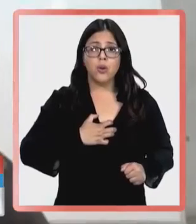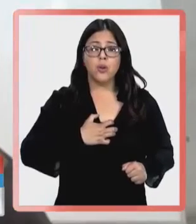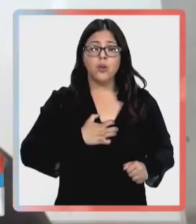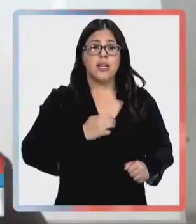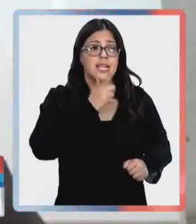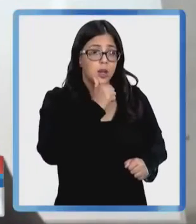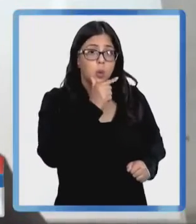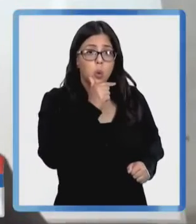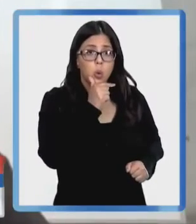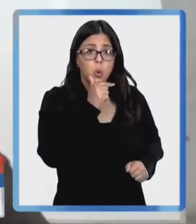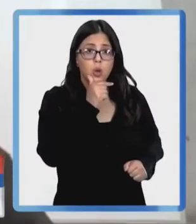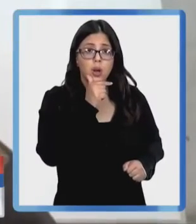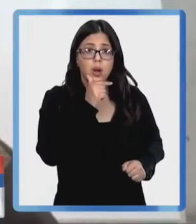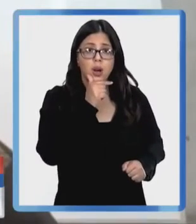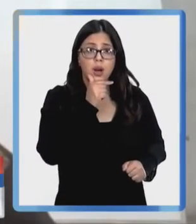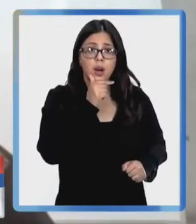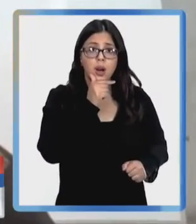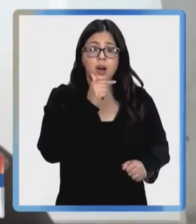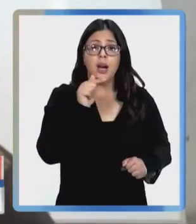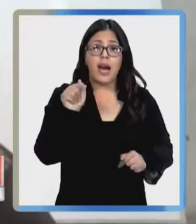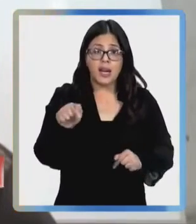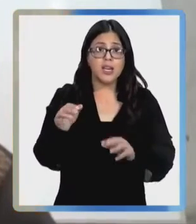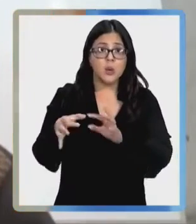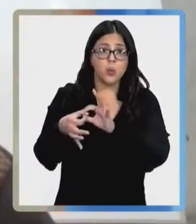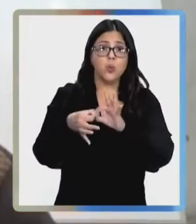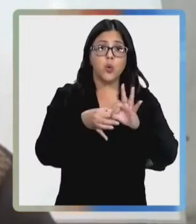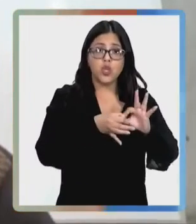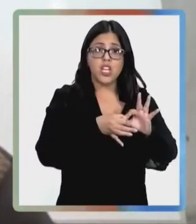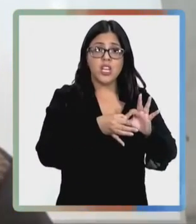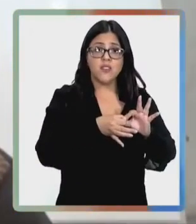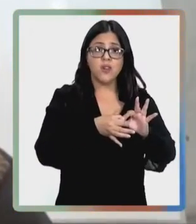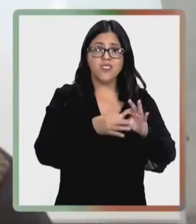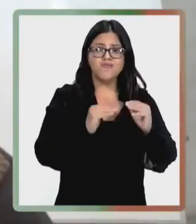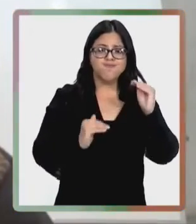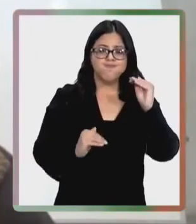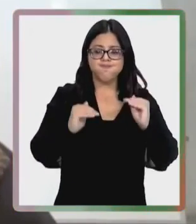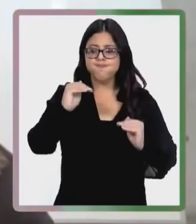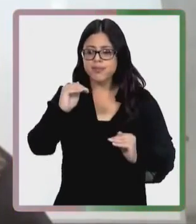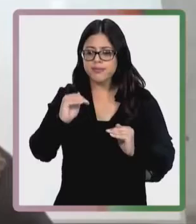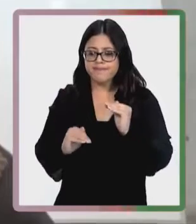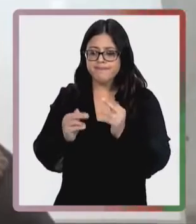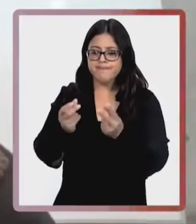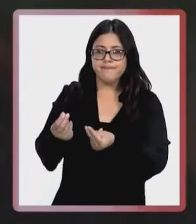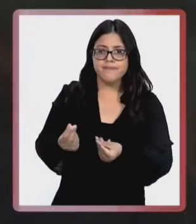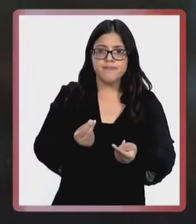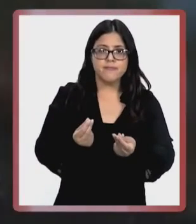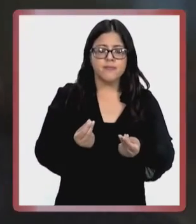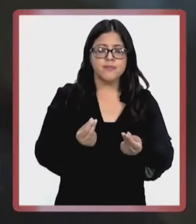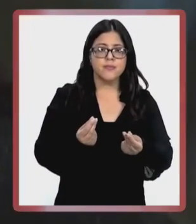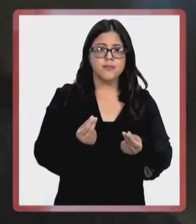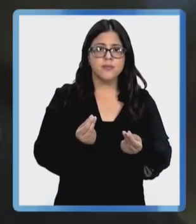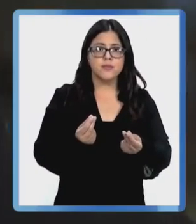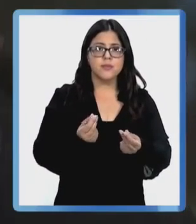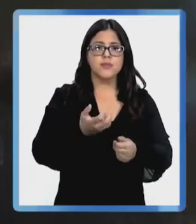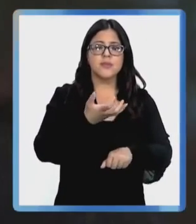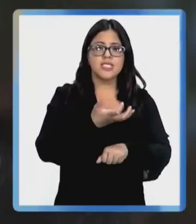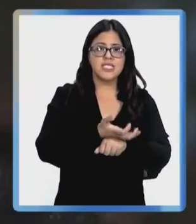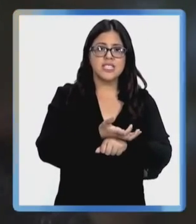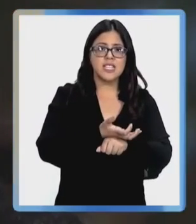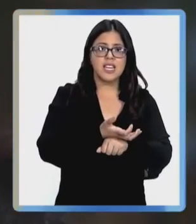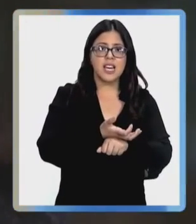que es la incertidumbre, que es como consecuencia de la inestabilidad económica en la cual pueden